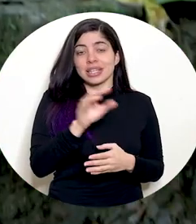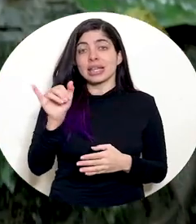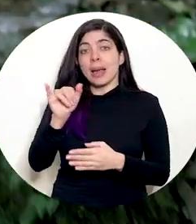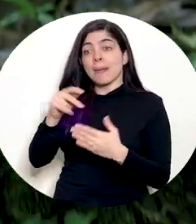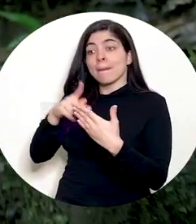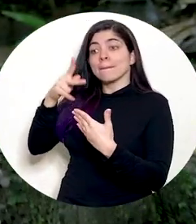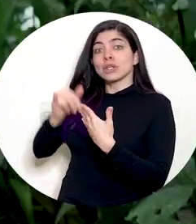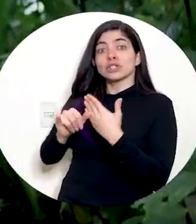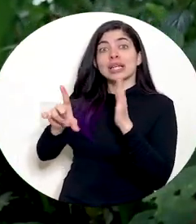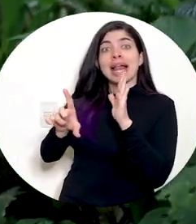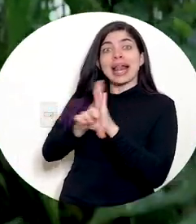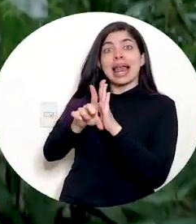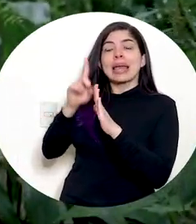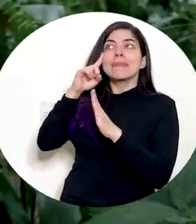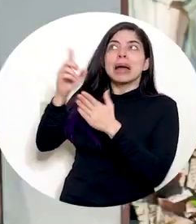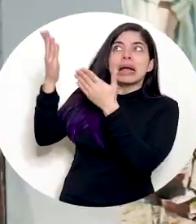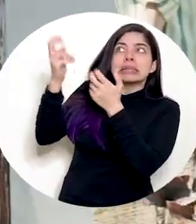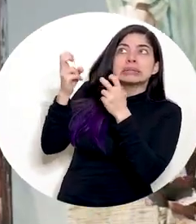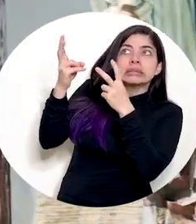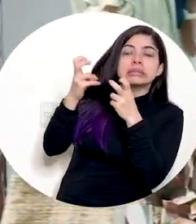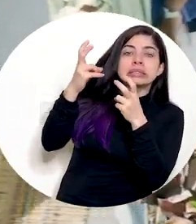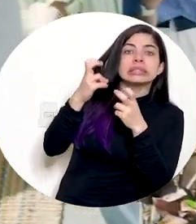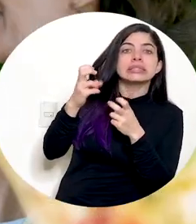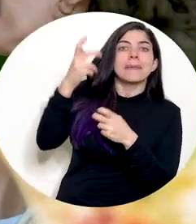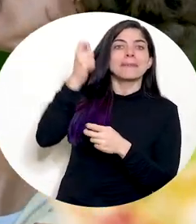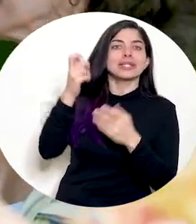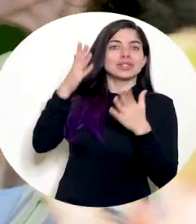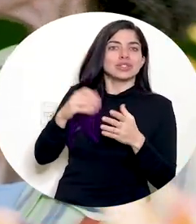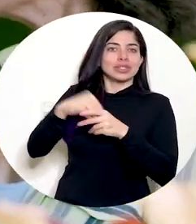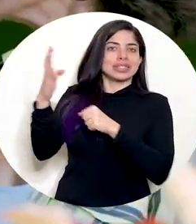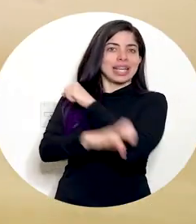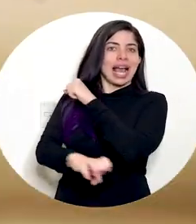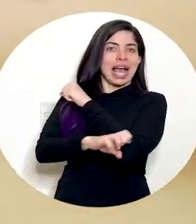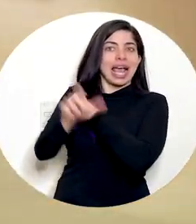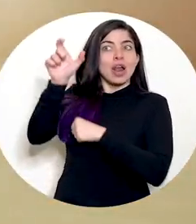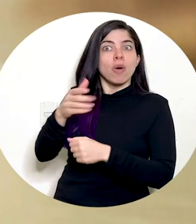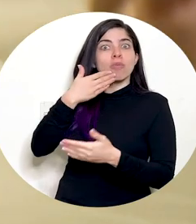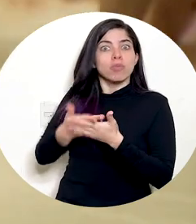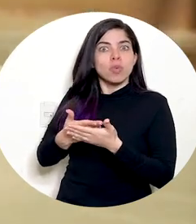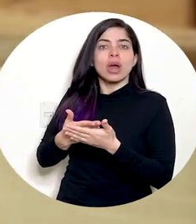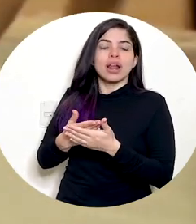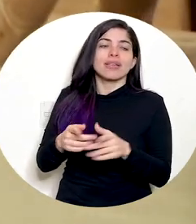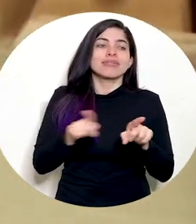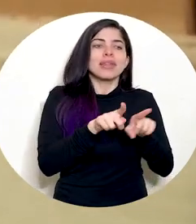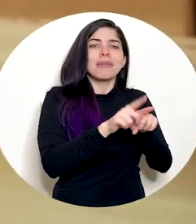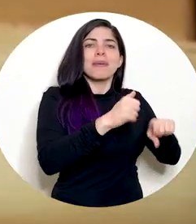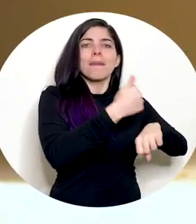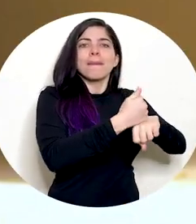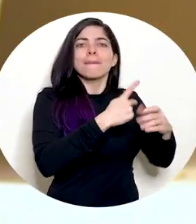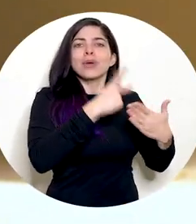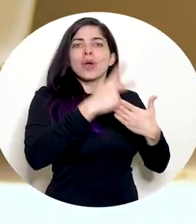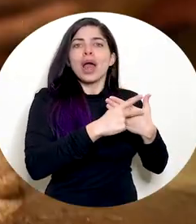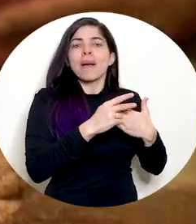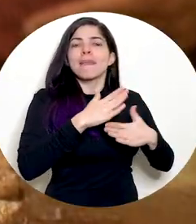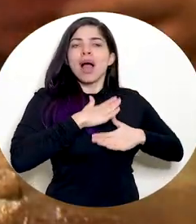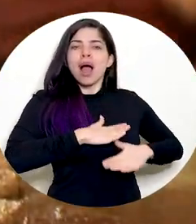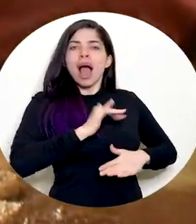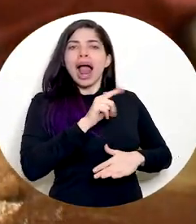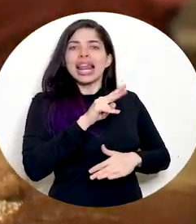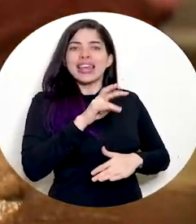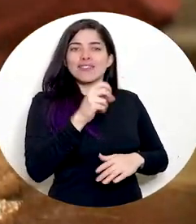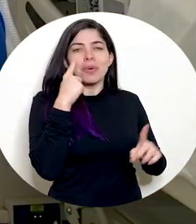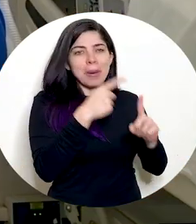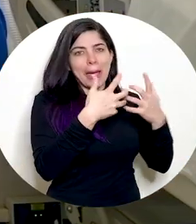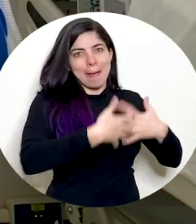Presentaremos un proyecto de ley para atraer pensionados extranjeros de buenas credenciales. Creamos el programa Alivio para empresas afectadas